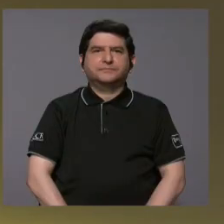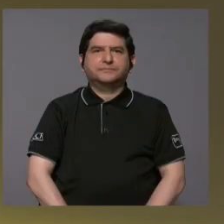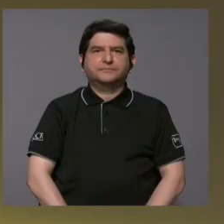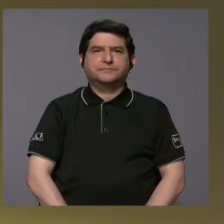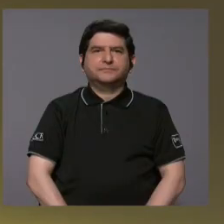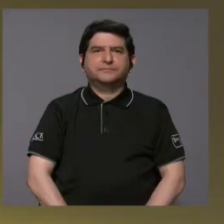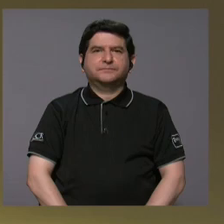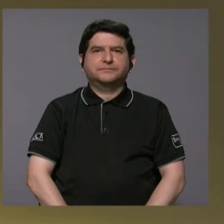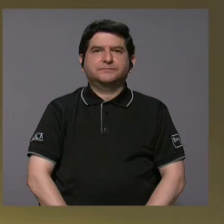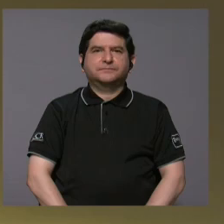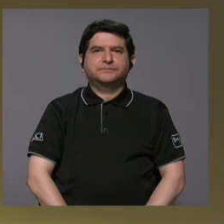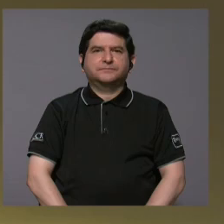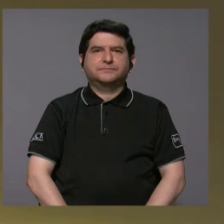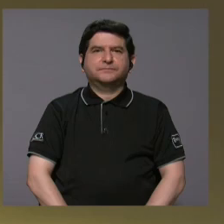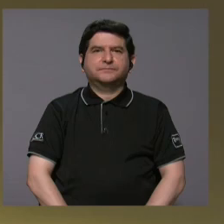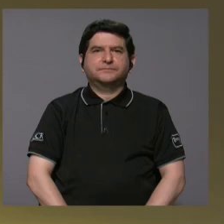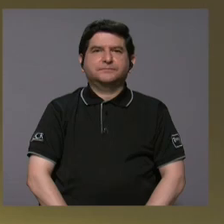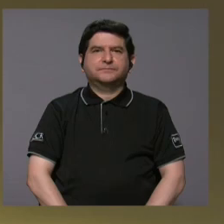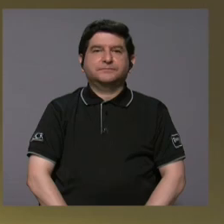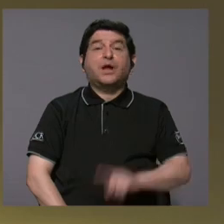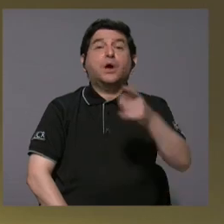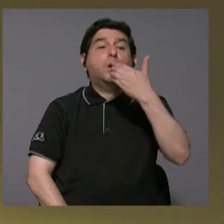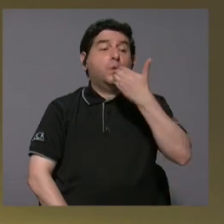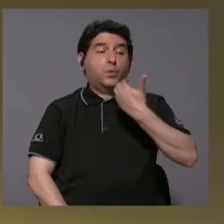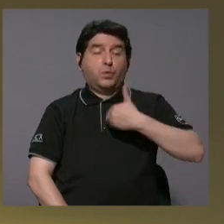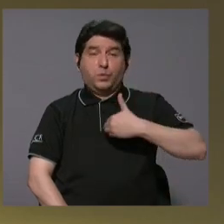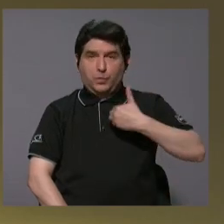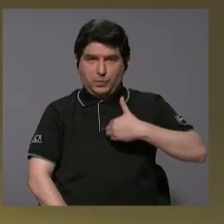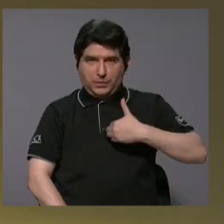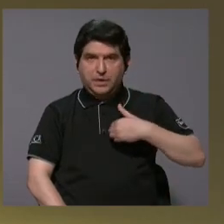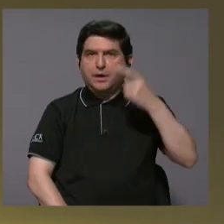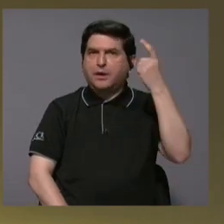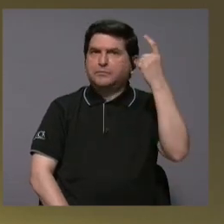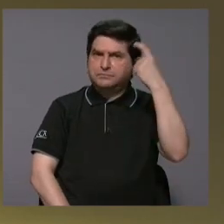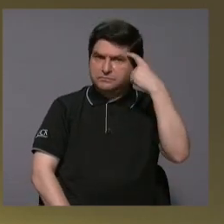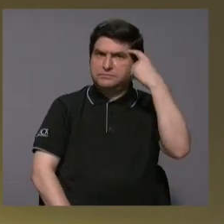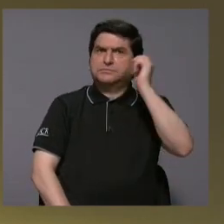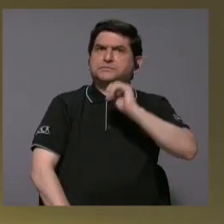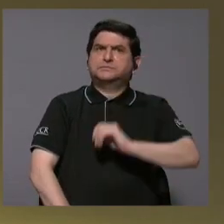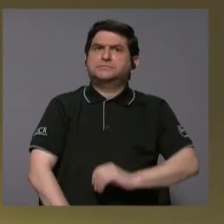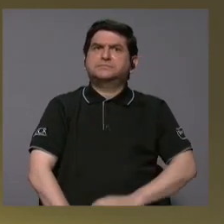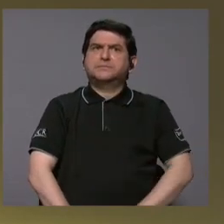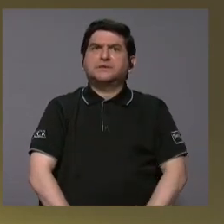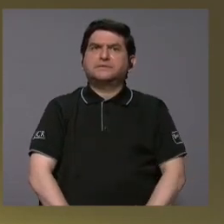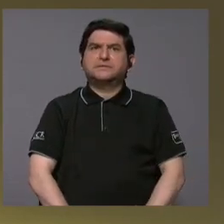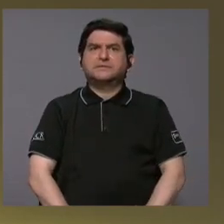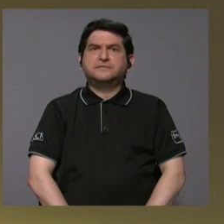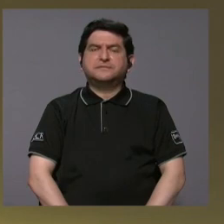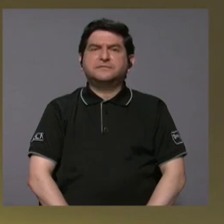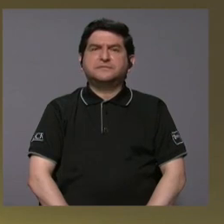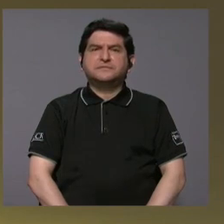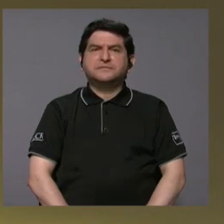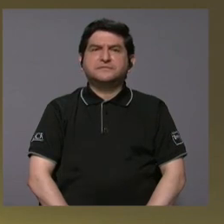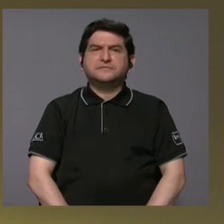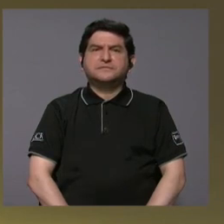Pues es un privilegio, e imagínense lo que